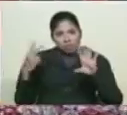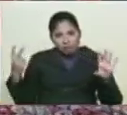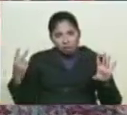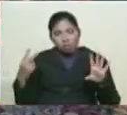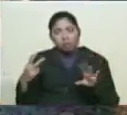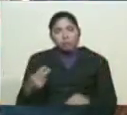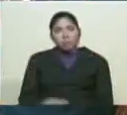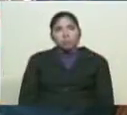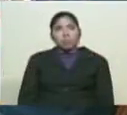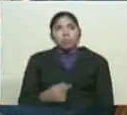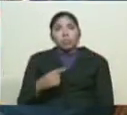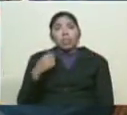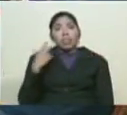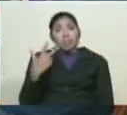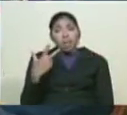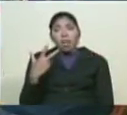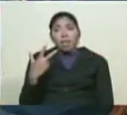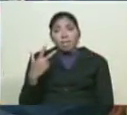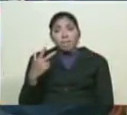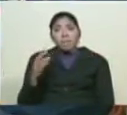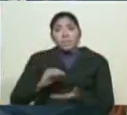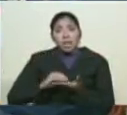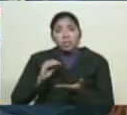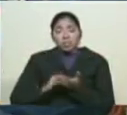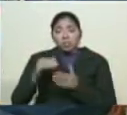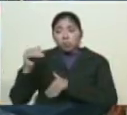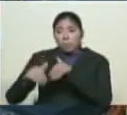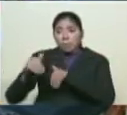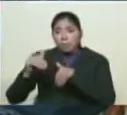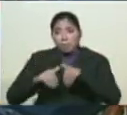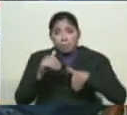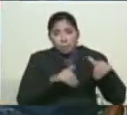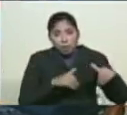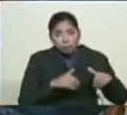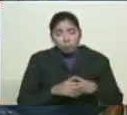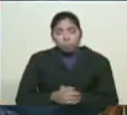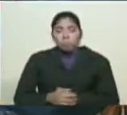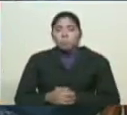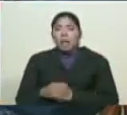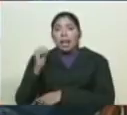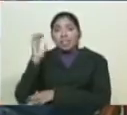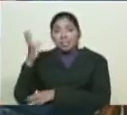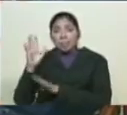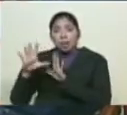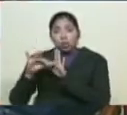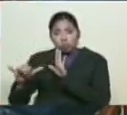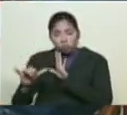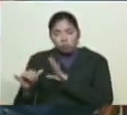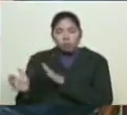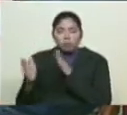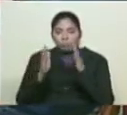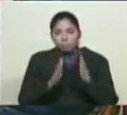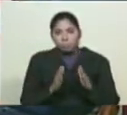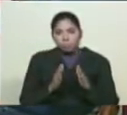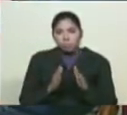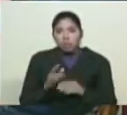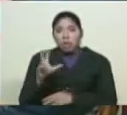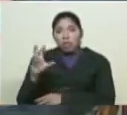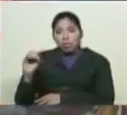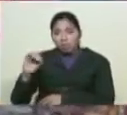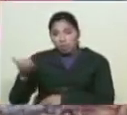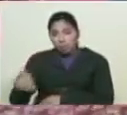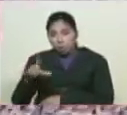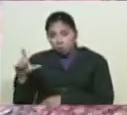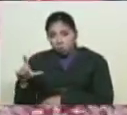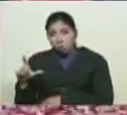se realizaron 3 procesos de gran envergadura en nuestro país: la elección de la Asamblea Nacional Constituyente el 30 de julio, más de